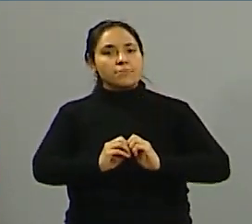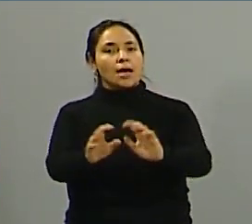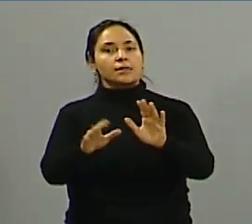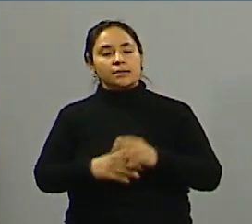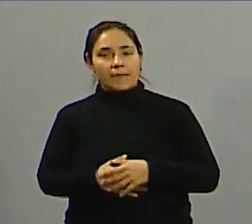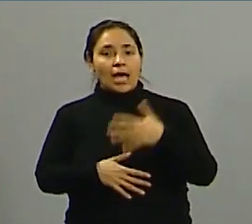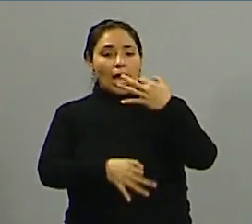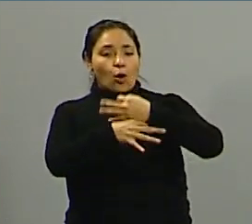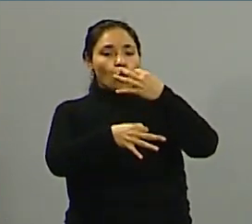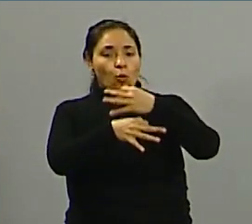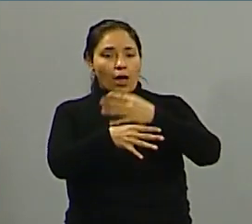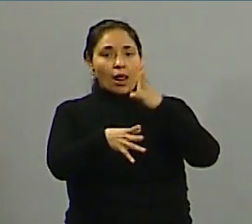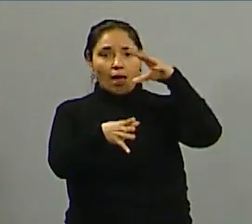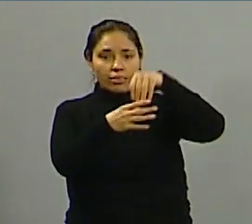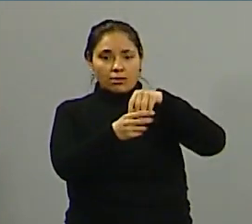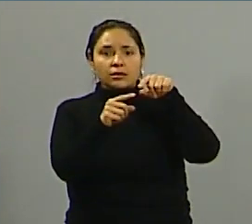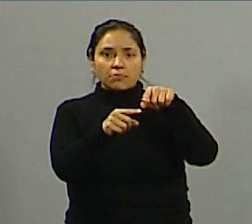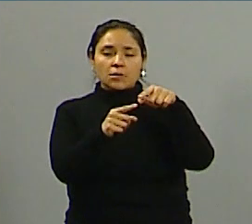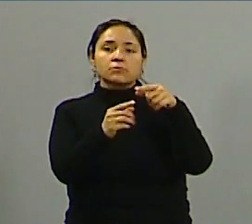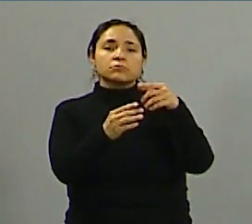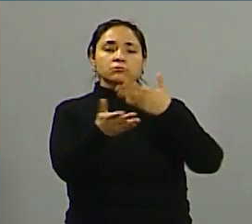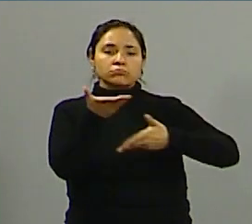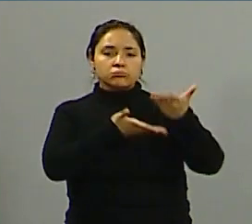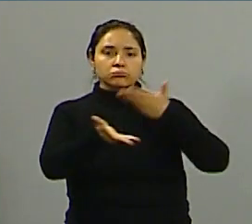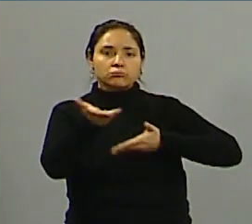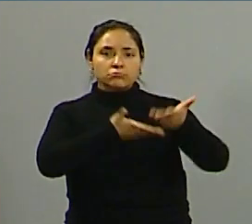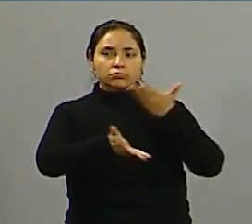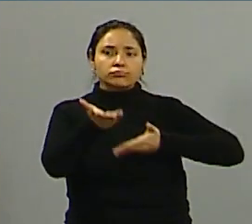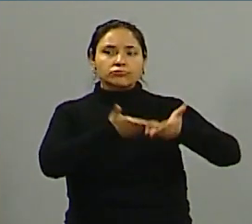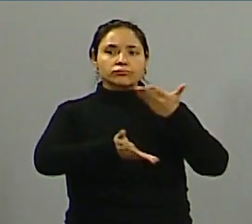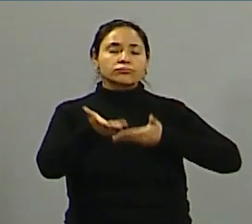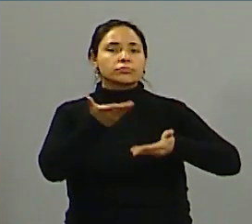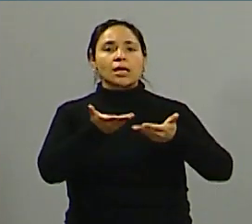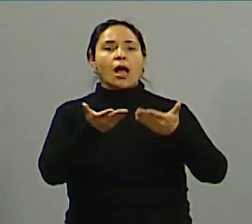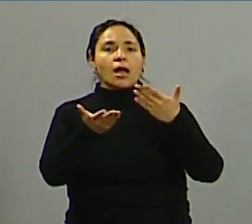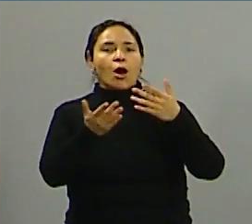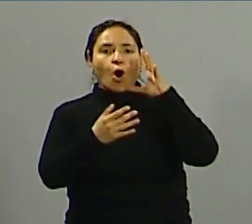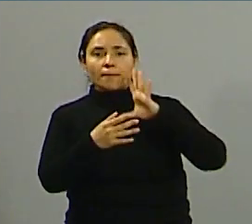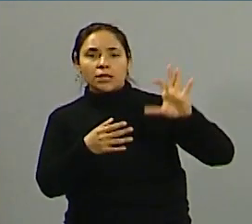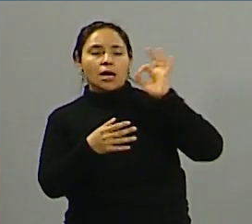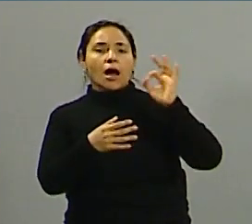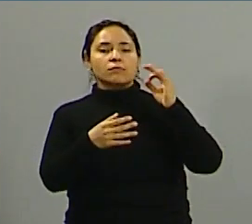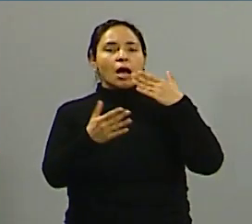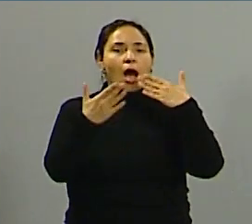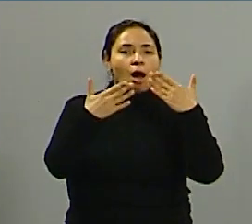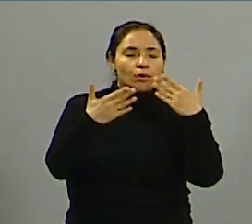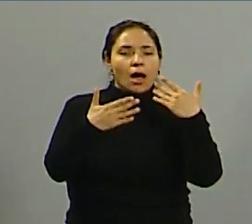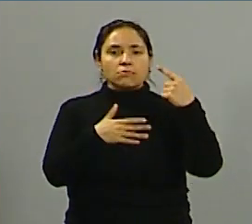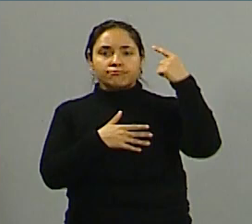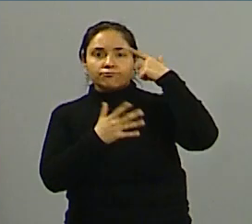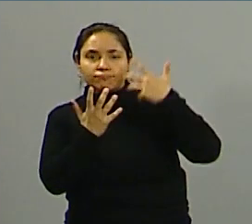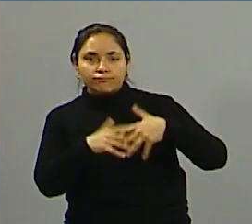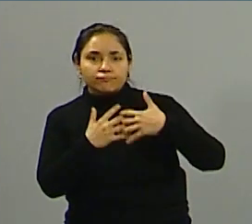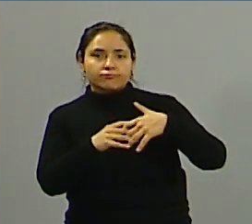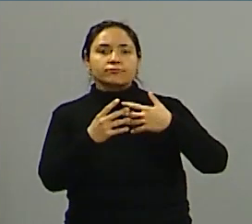ámbito educativo también se da esa cuestión de ida y vuelta constante de hablar, de opinar y en este caso de